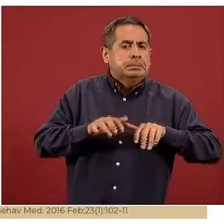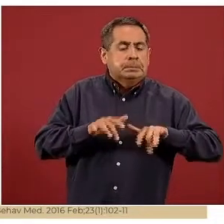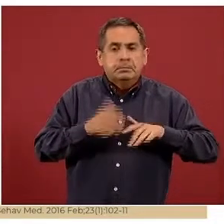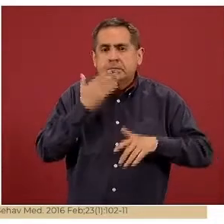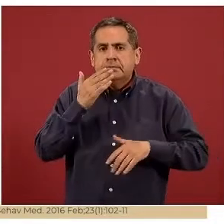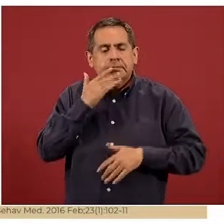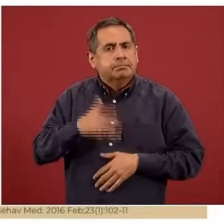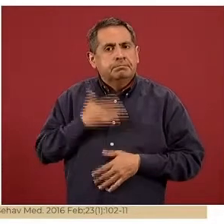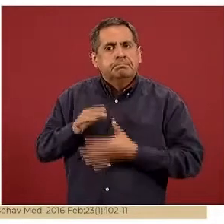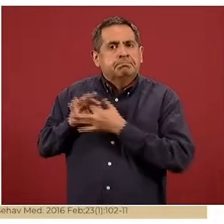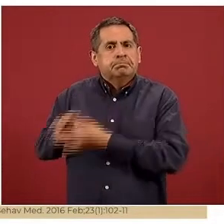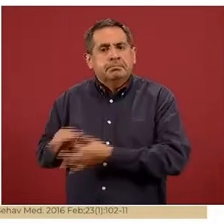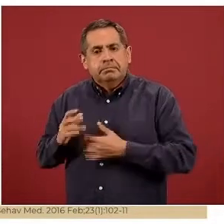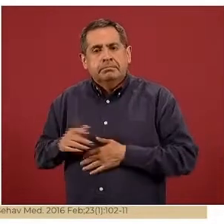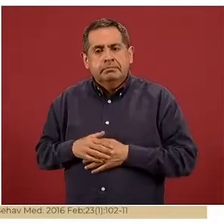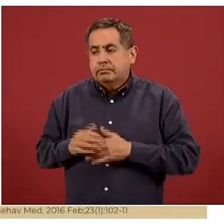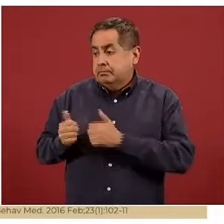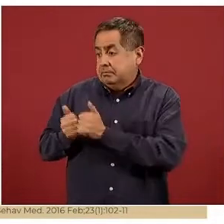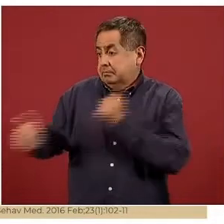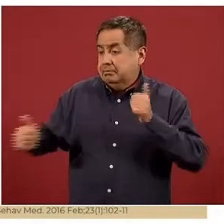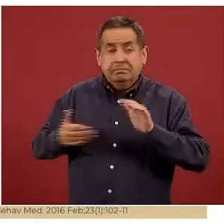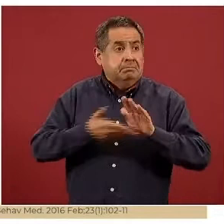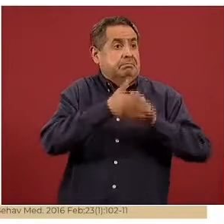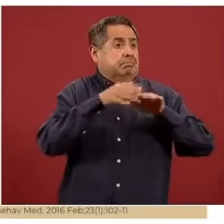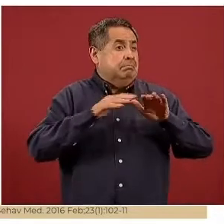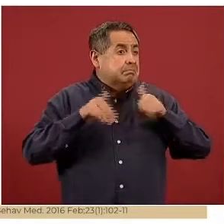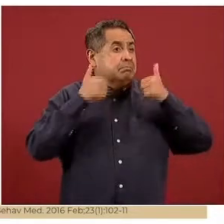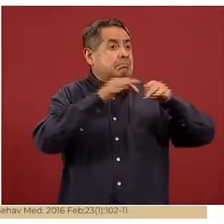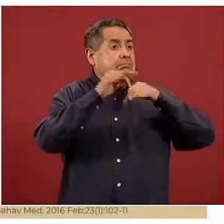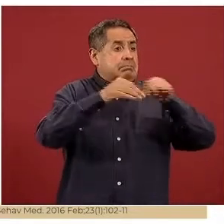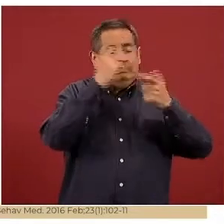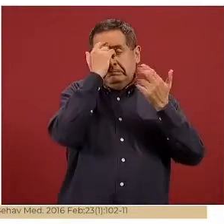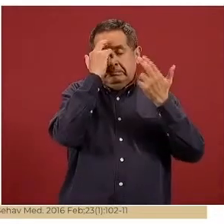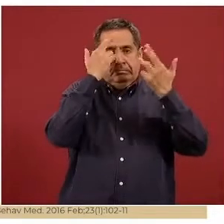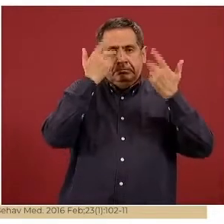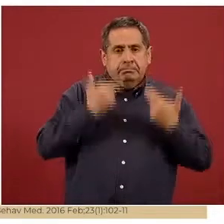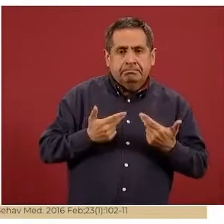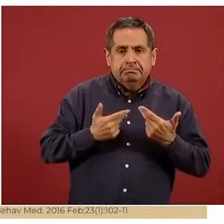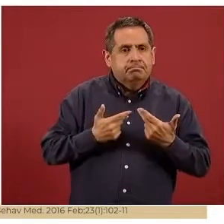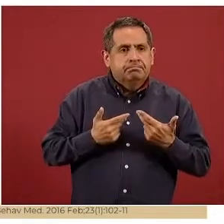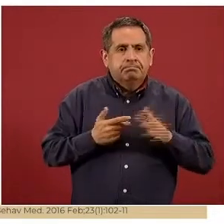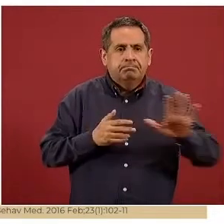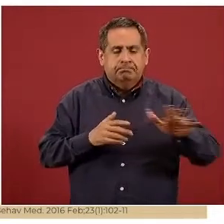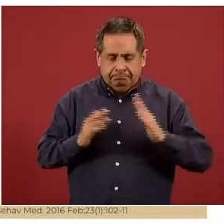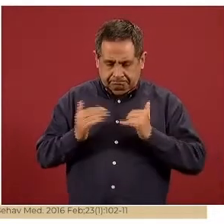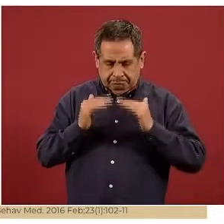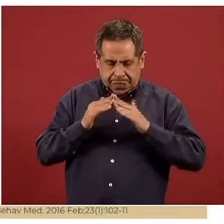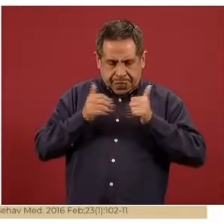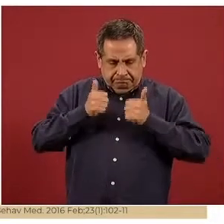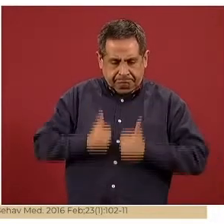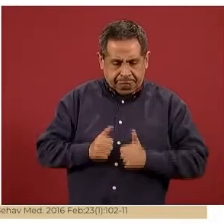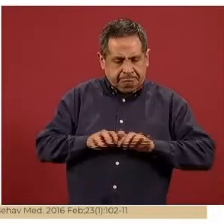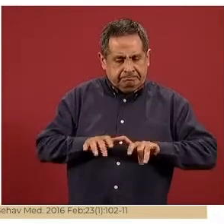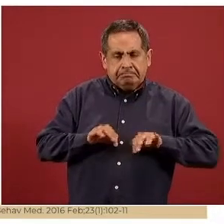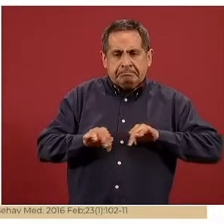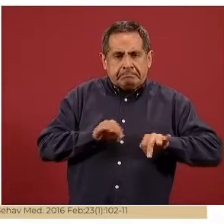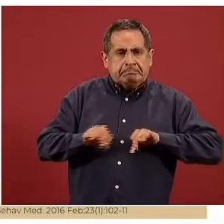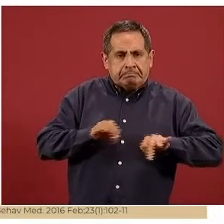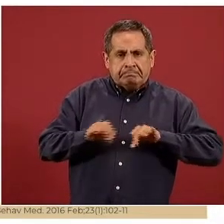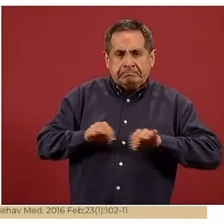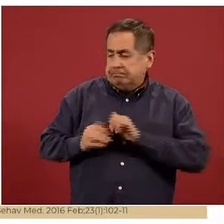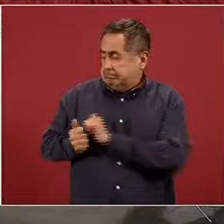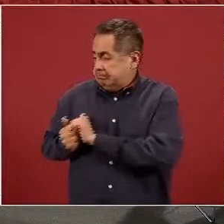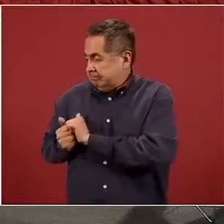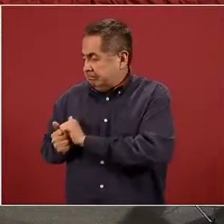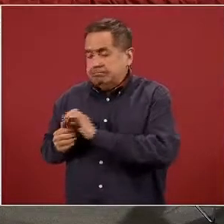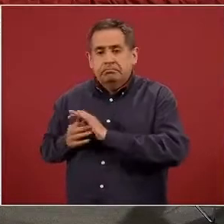pueden presentar síntomas depresivos, y estas mujeres mejoraban en esos síntomas depresivos. Imagínense nada más el simple hecho